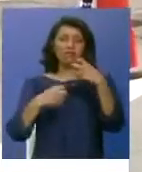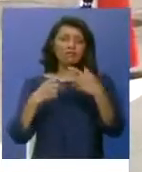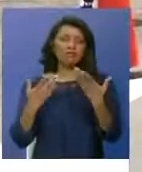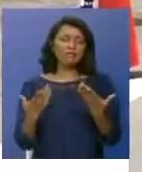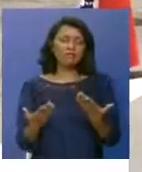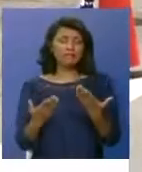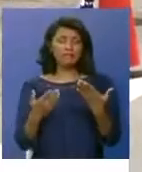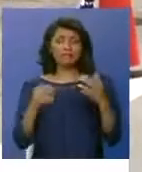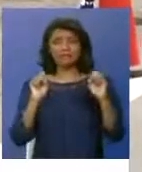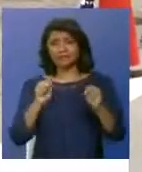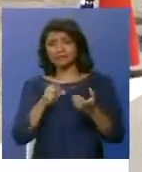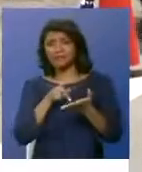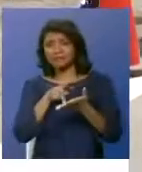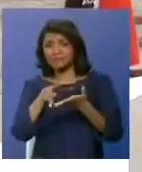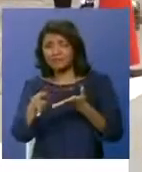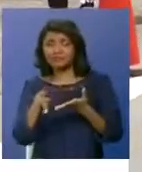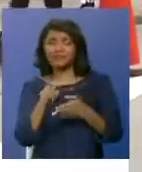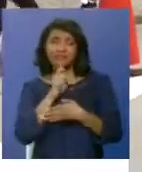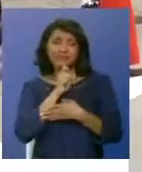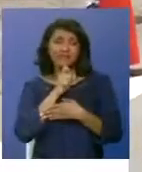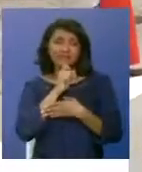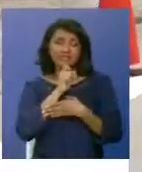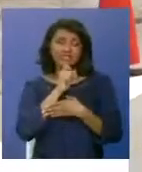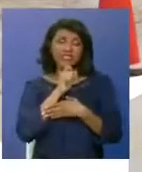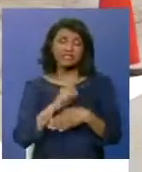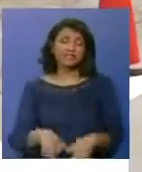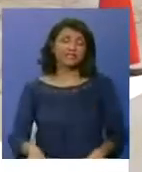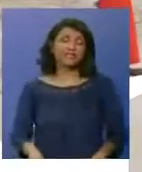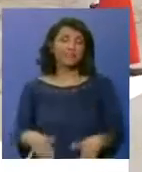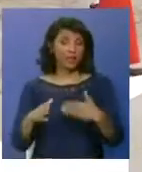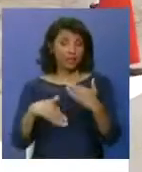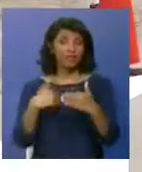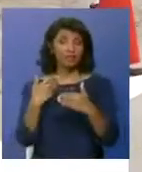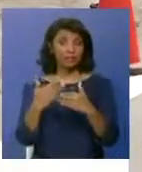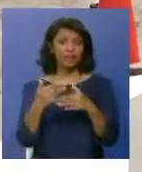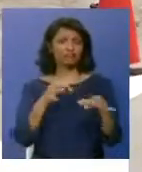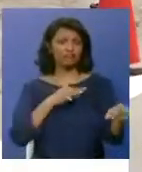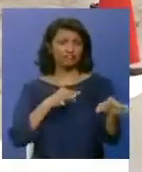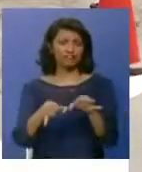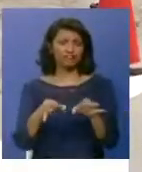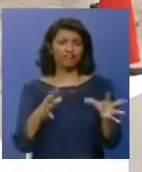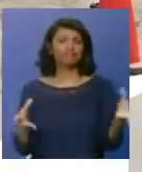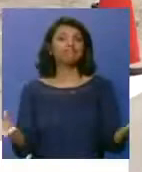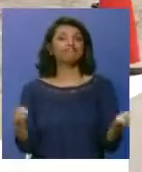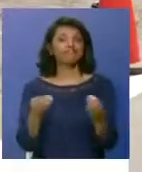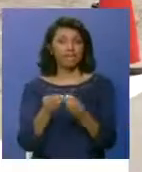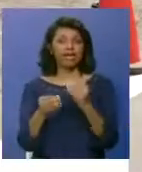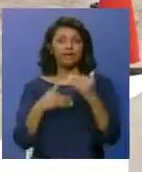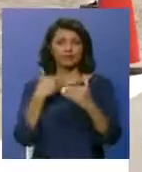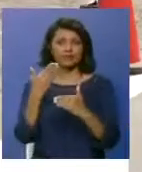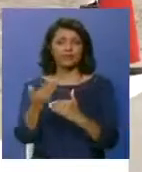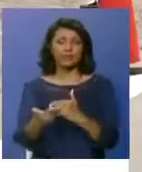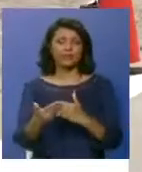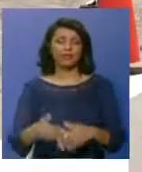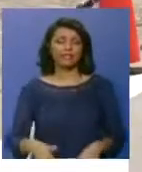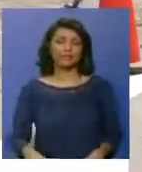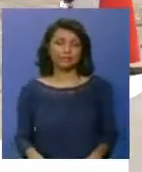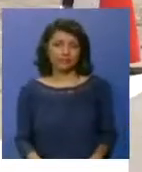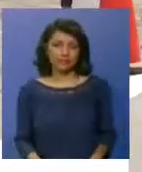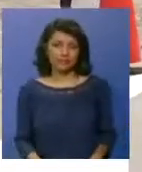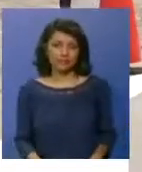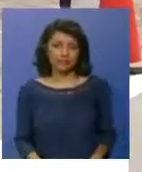devoluciones, reclamos y también los cobros. Esta información también se la vamos a estar verificando más adelante